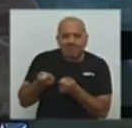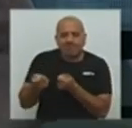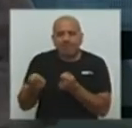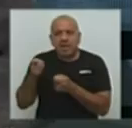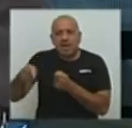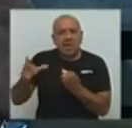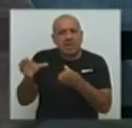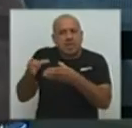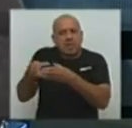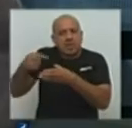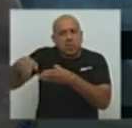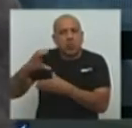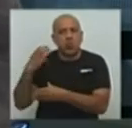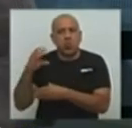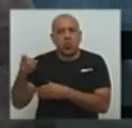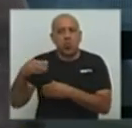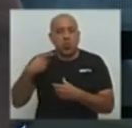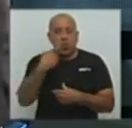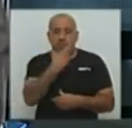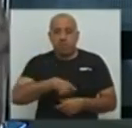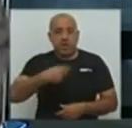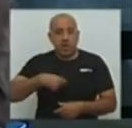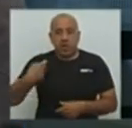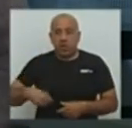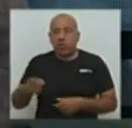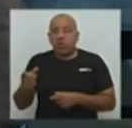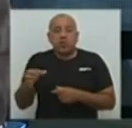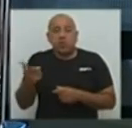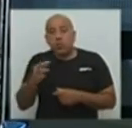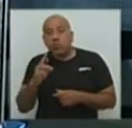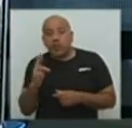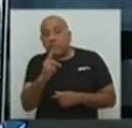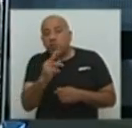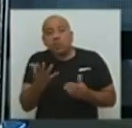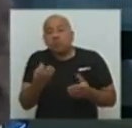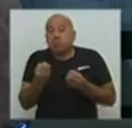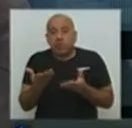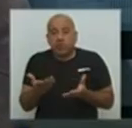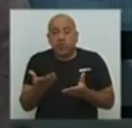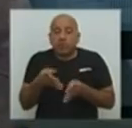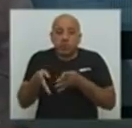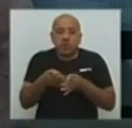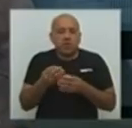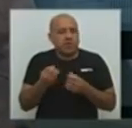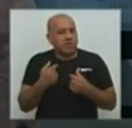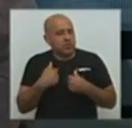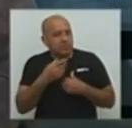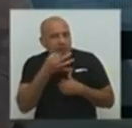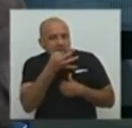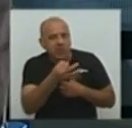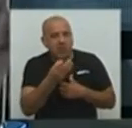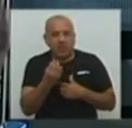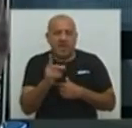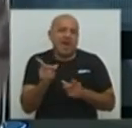estructura del plantel o incluso un plantel que de repente no tiene una buena respuesta y de repente por eso el equipo no funciona yo digo esto porque no se trata simplemente